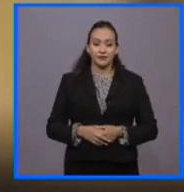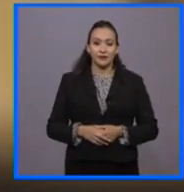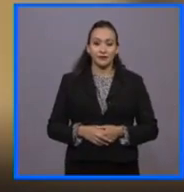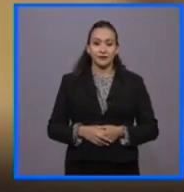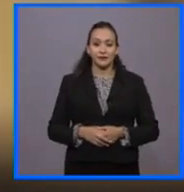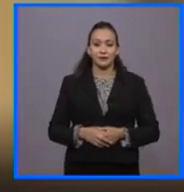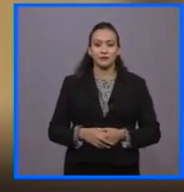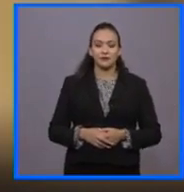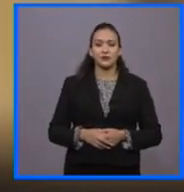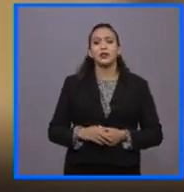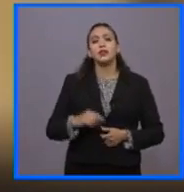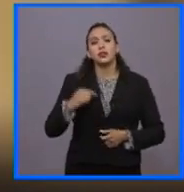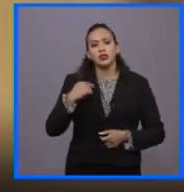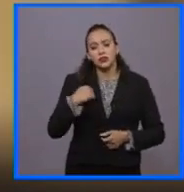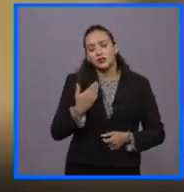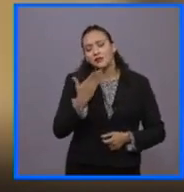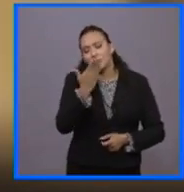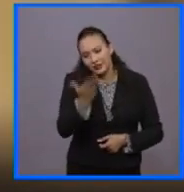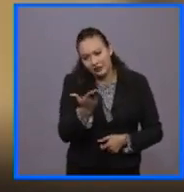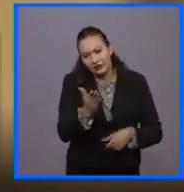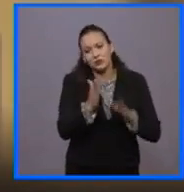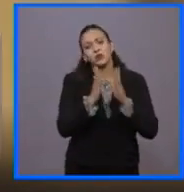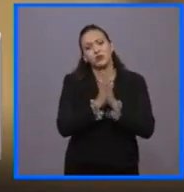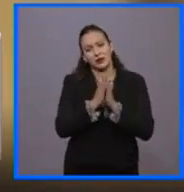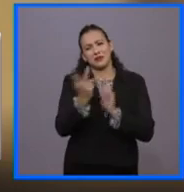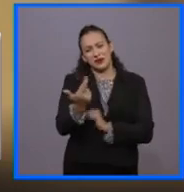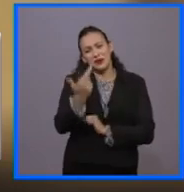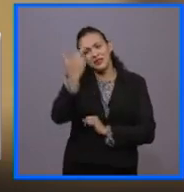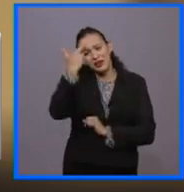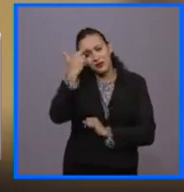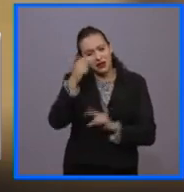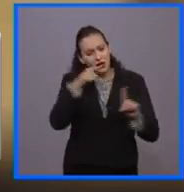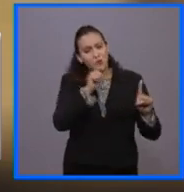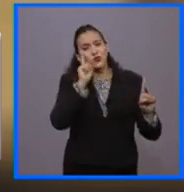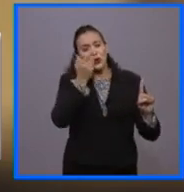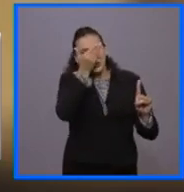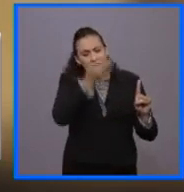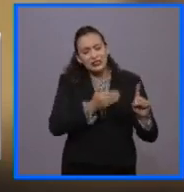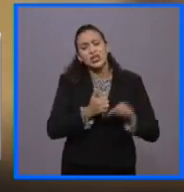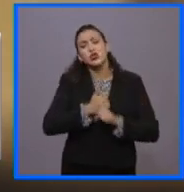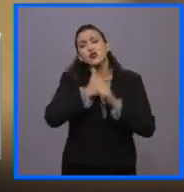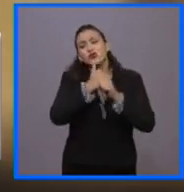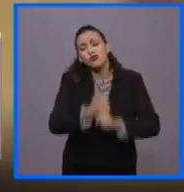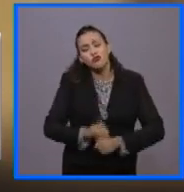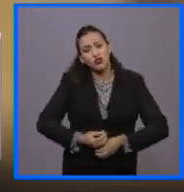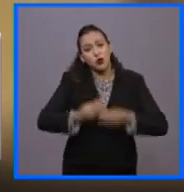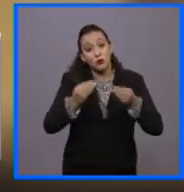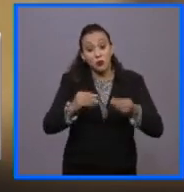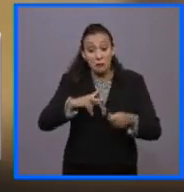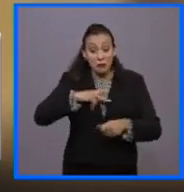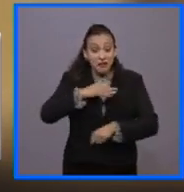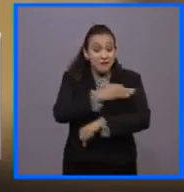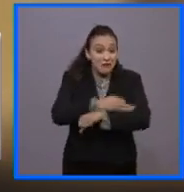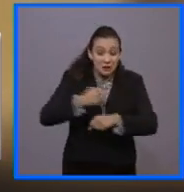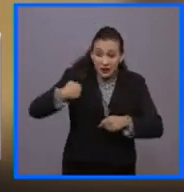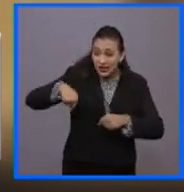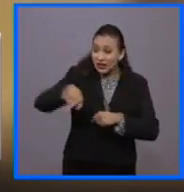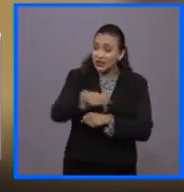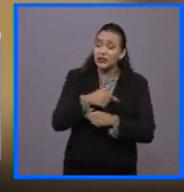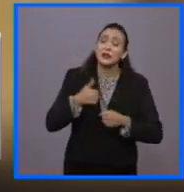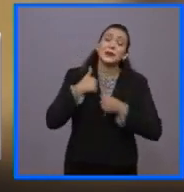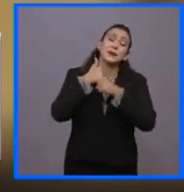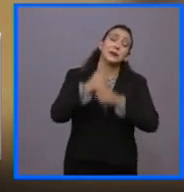Sí les rogaría que tomaran en cuenta toda la violencia que ella sufrió y toda la que sufrimos todos nosotros como familia junto con ella,